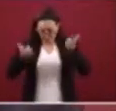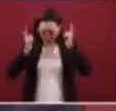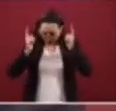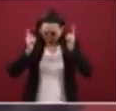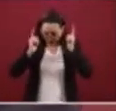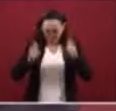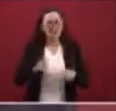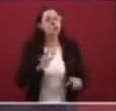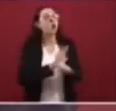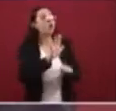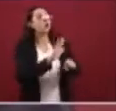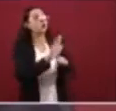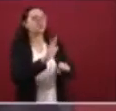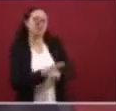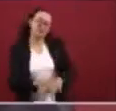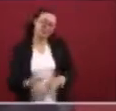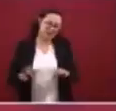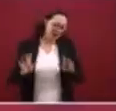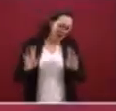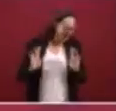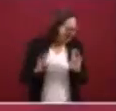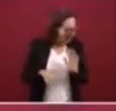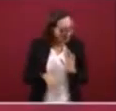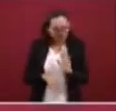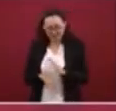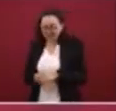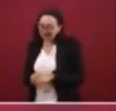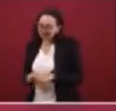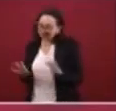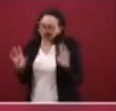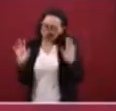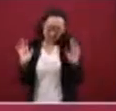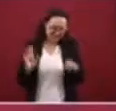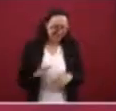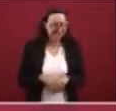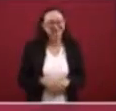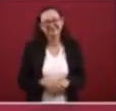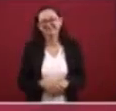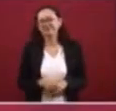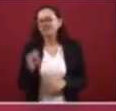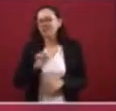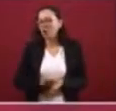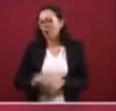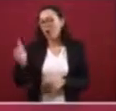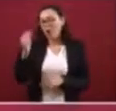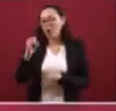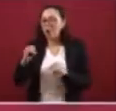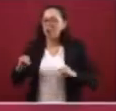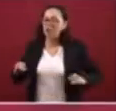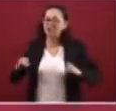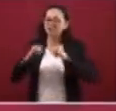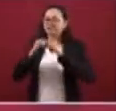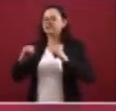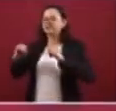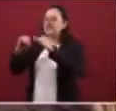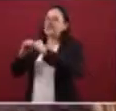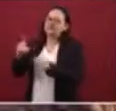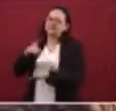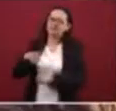No. Los que están ahí agazapados, que vienen de tiempo atrás,